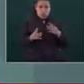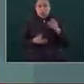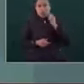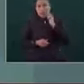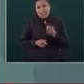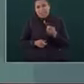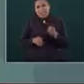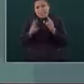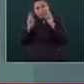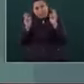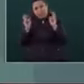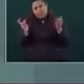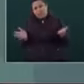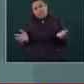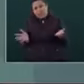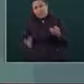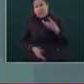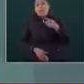que no son